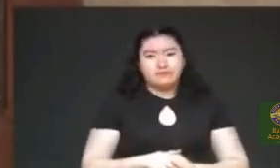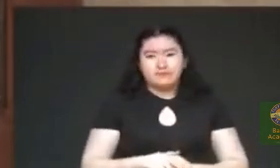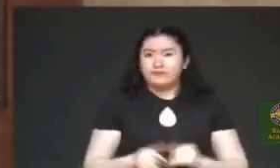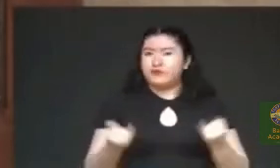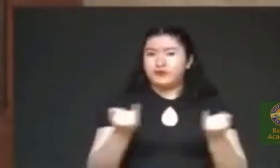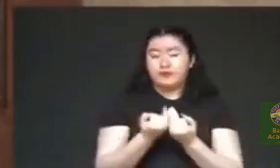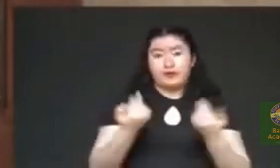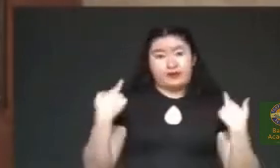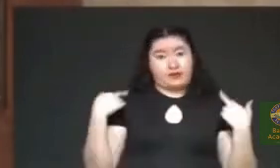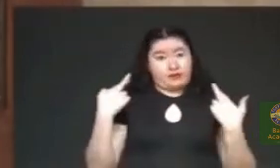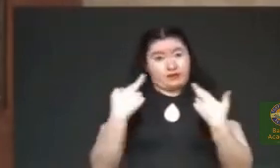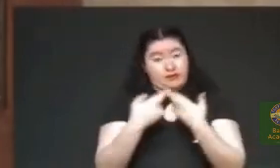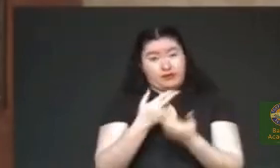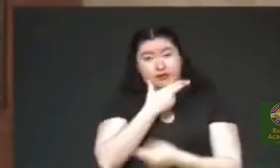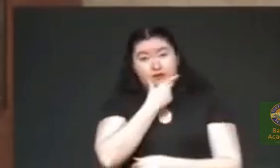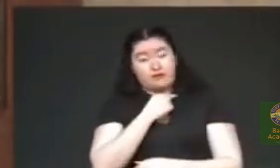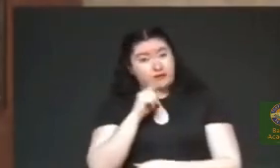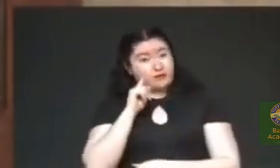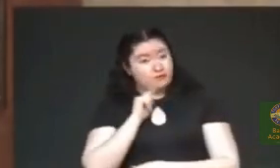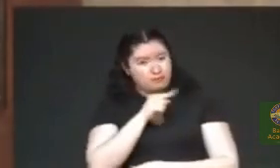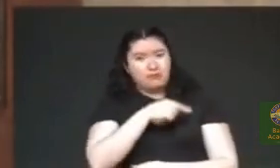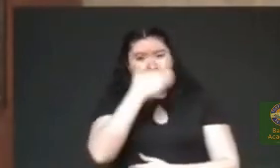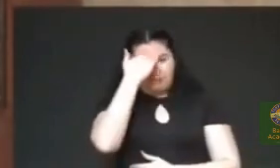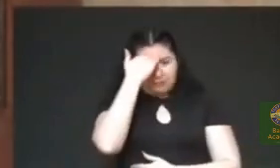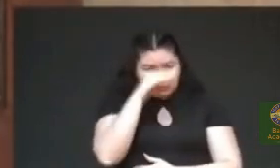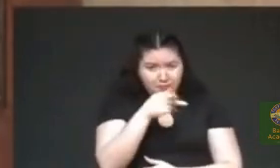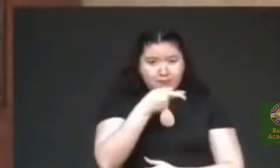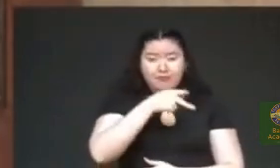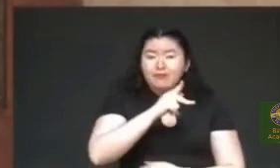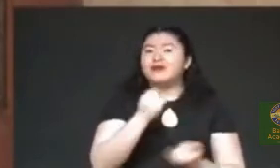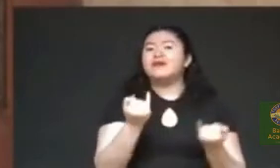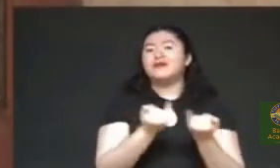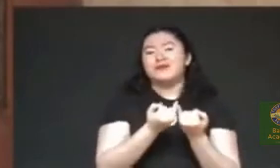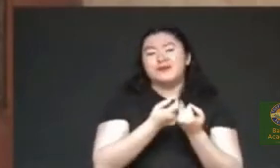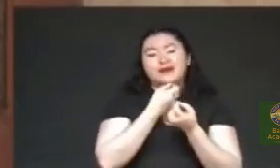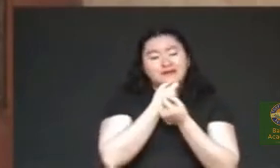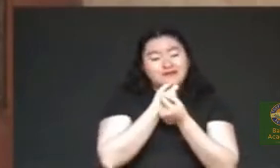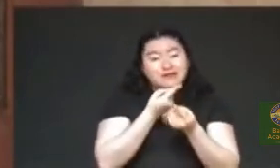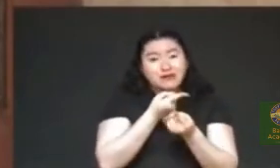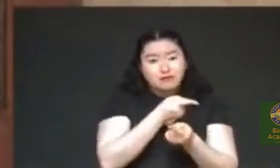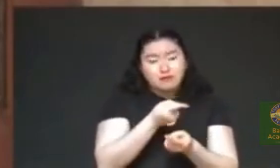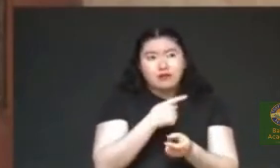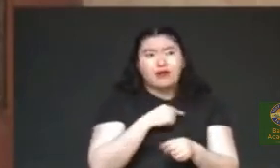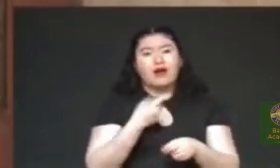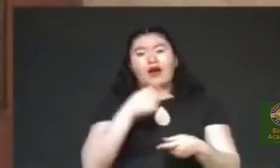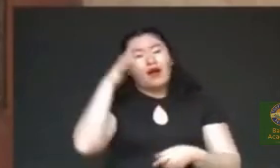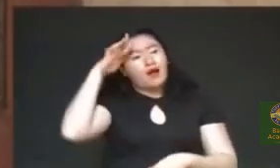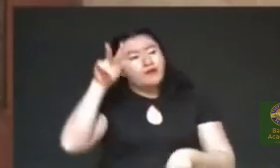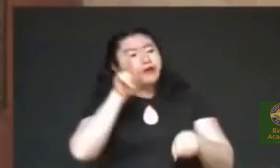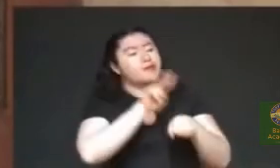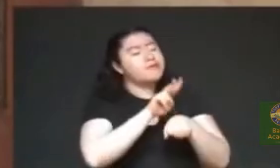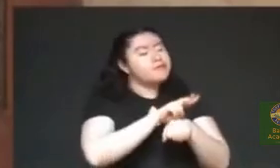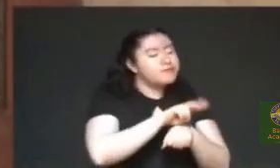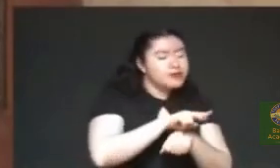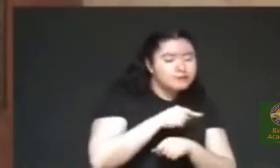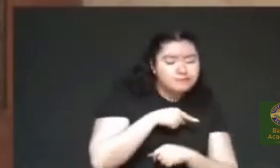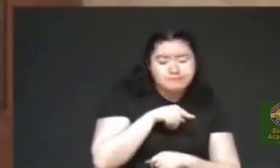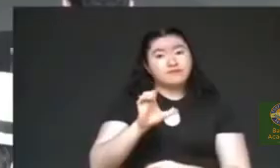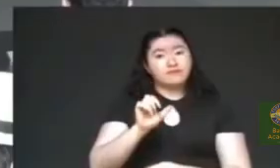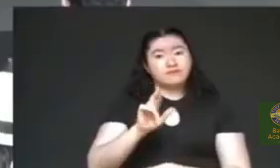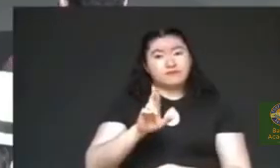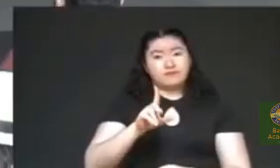esta preparación, pero además los niños permanentemente tienen esta supervisión. Entonces, no le veo yo ningún problema en ese